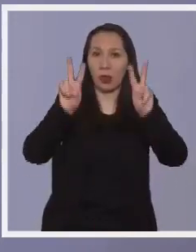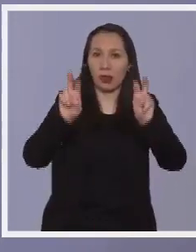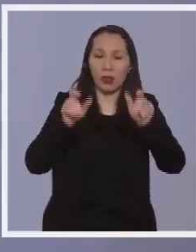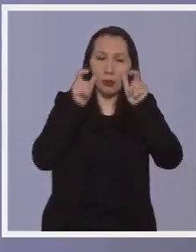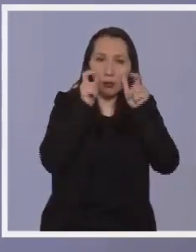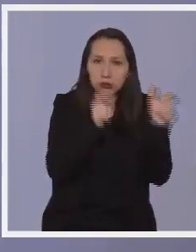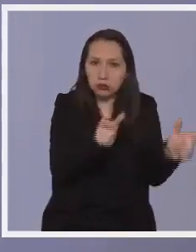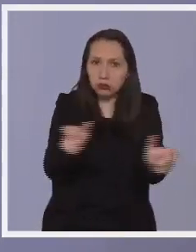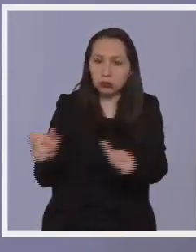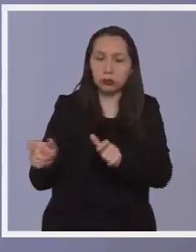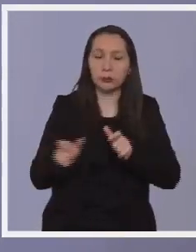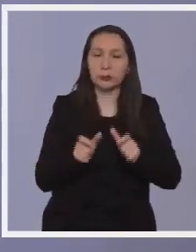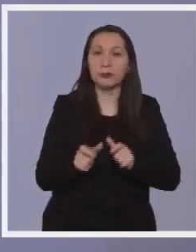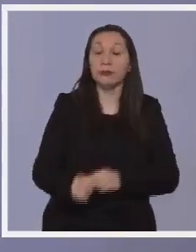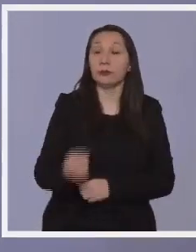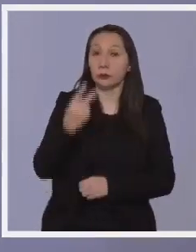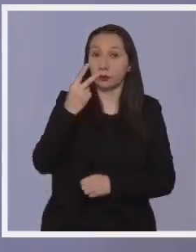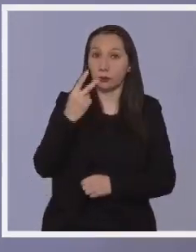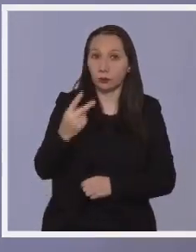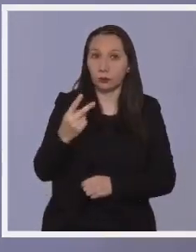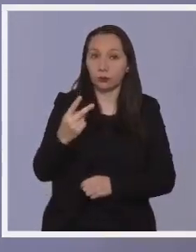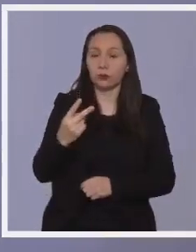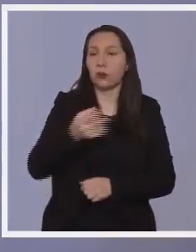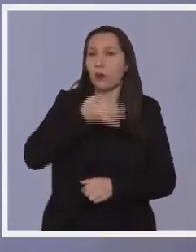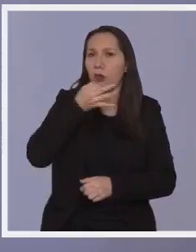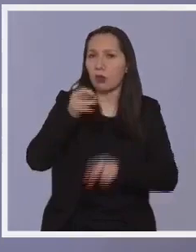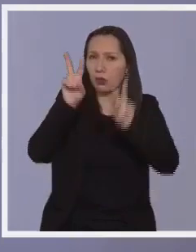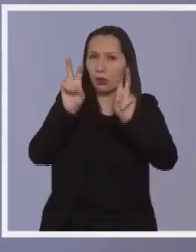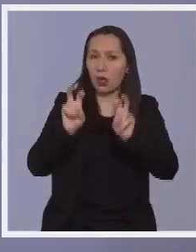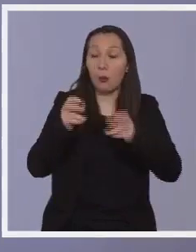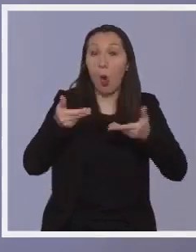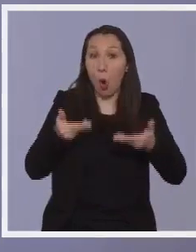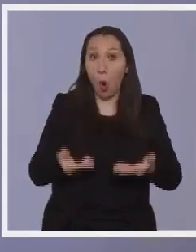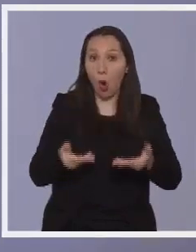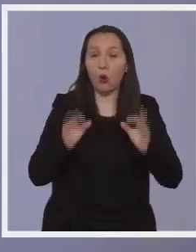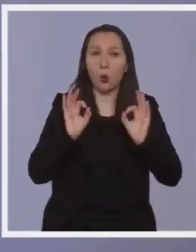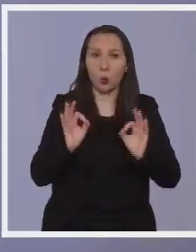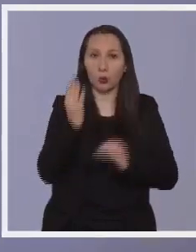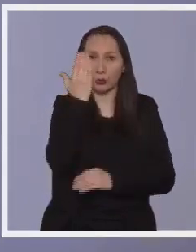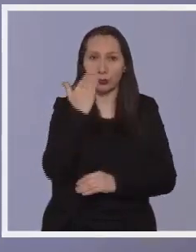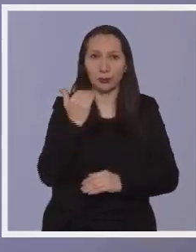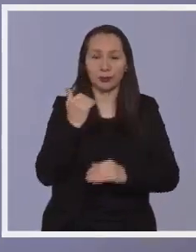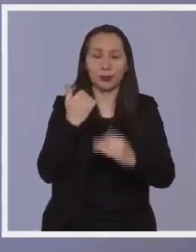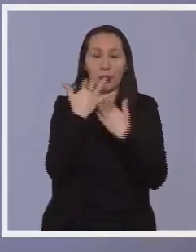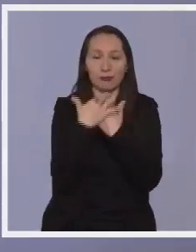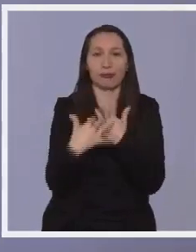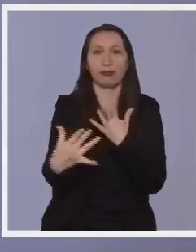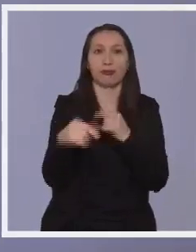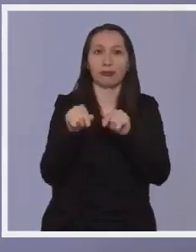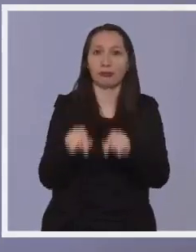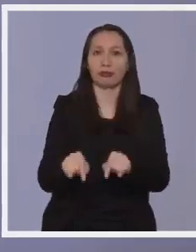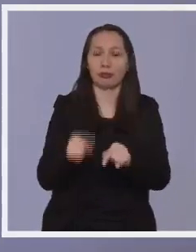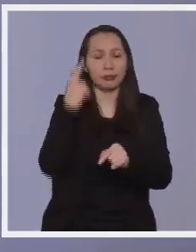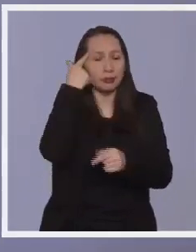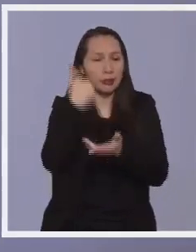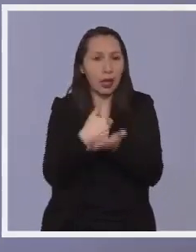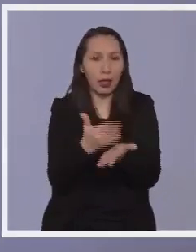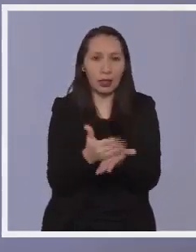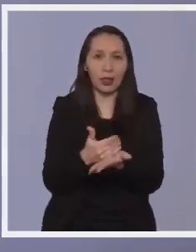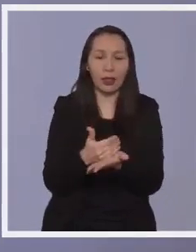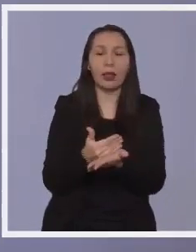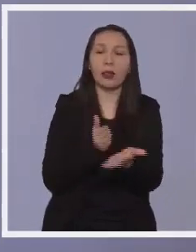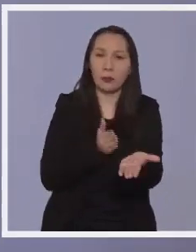seguridad. Dos de ellos se referían a la materia que hoy nos convoca: el tener una estrategia